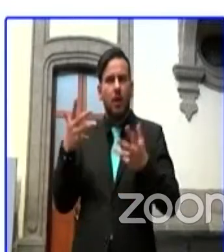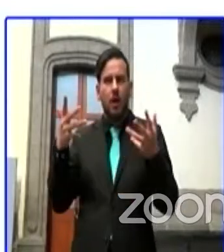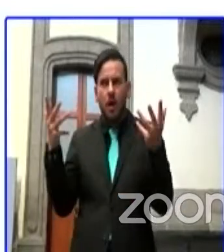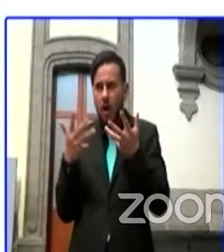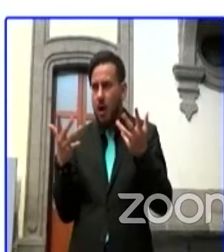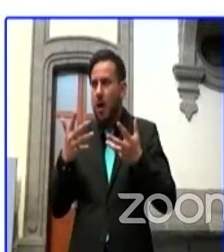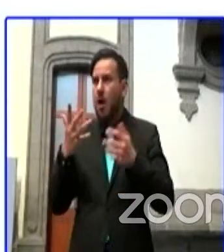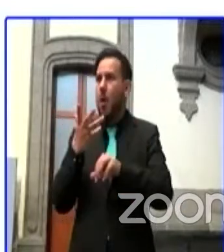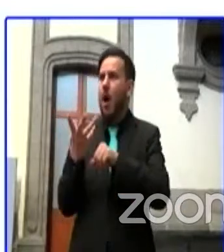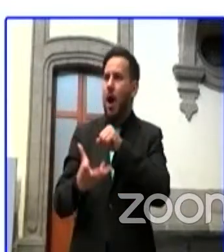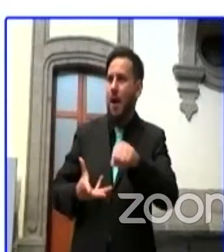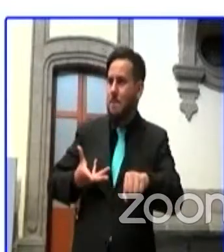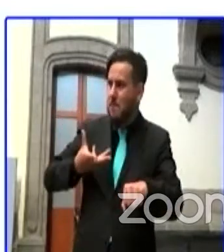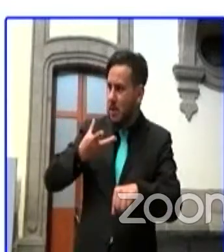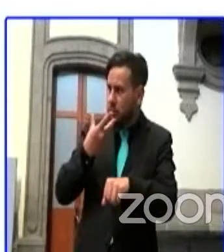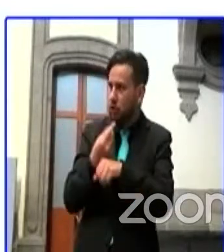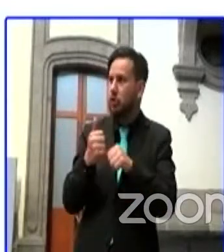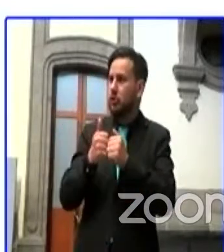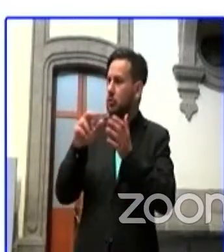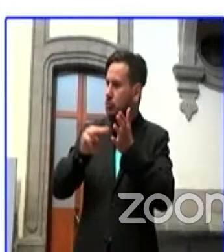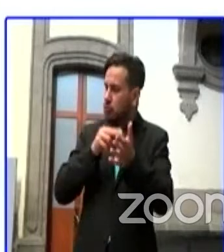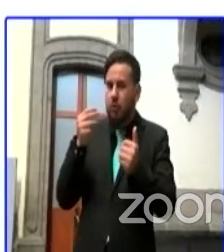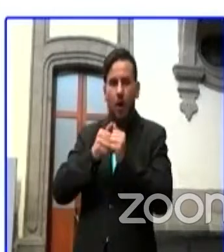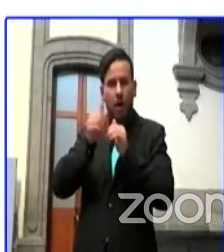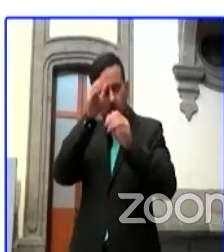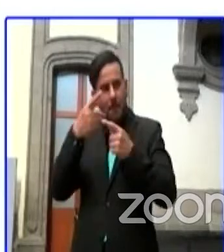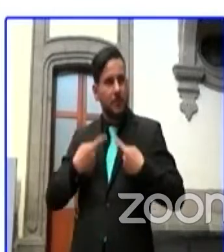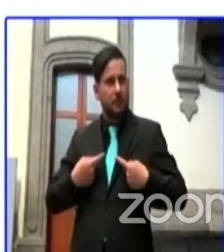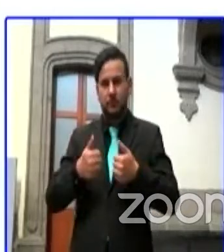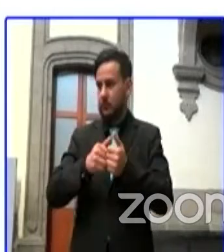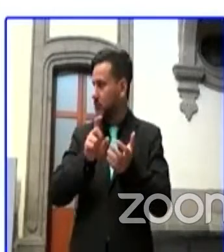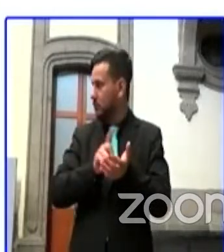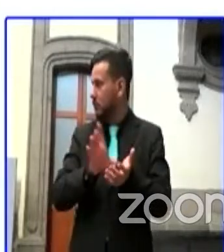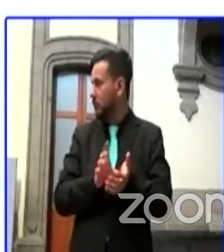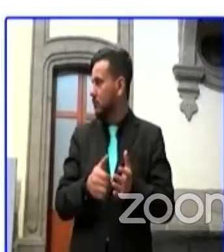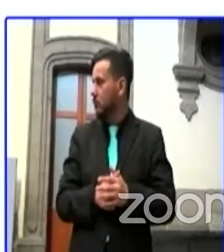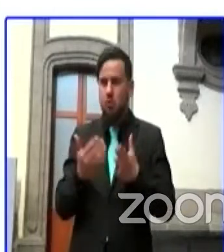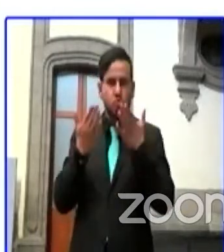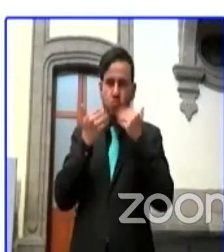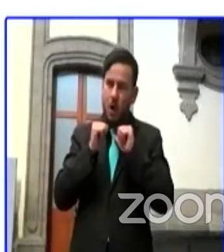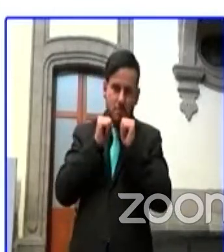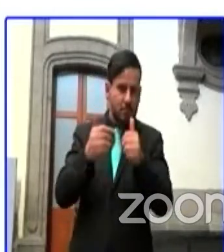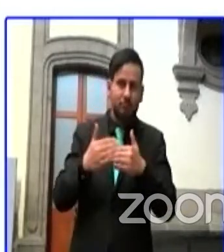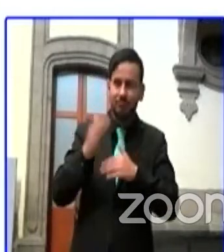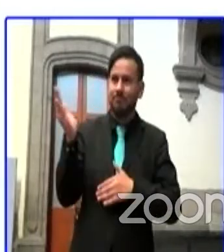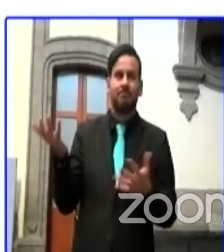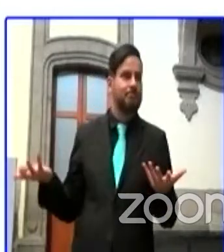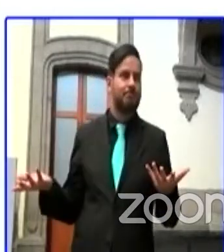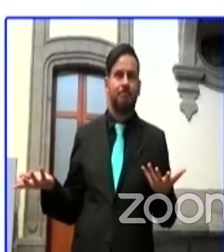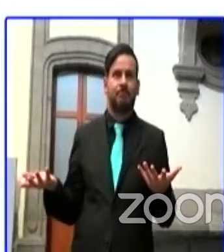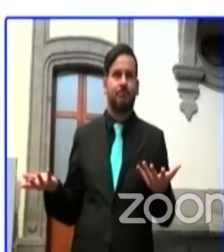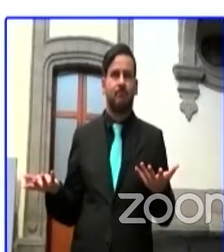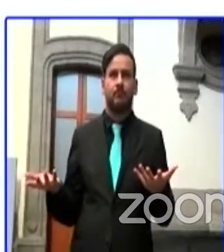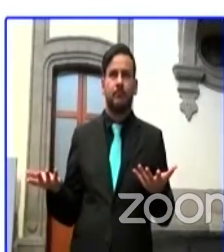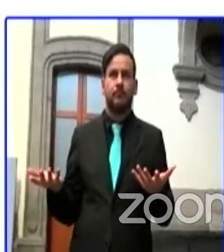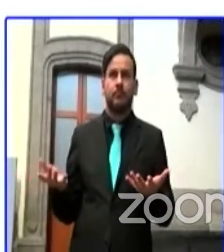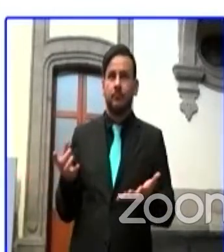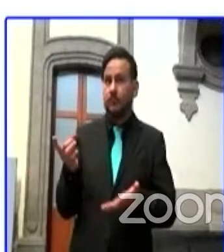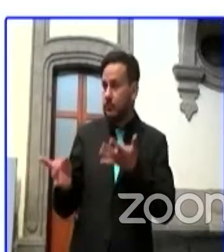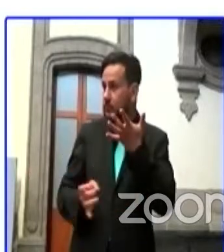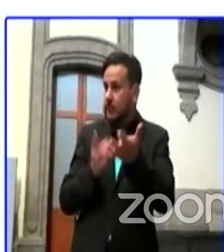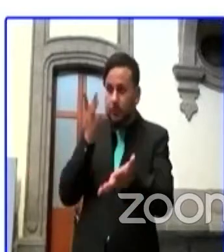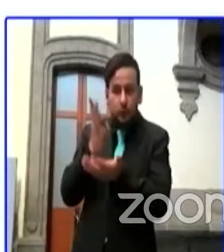la aplicación de la Convención sobre los Derechos de las Personas con Discapacidad. No hay más. Ahí está, ¿no? Y era la única